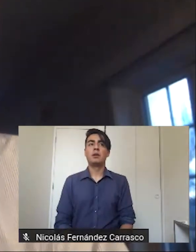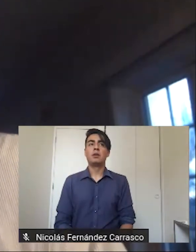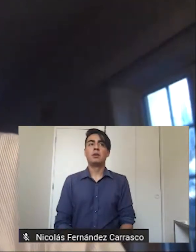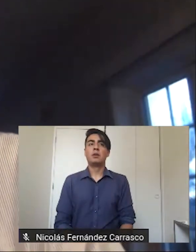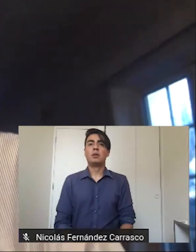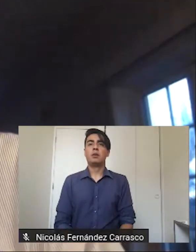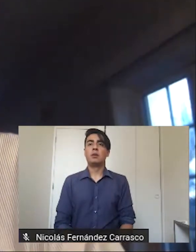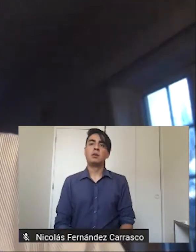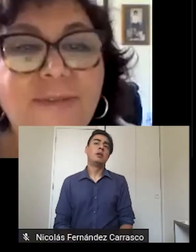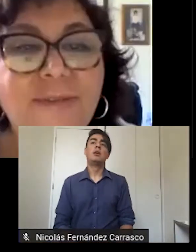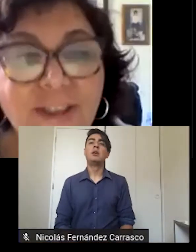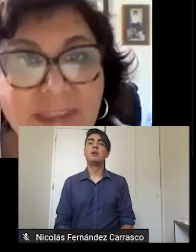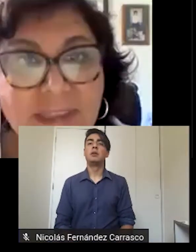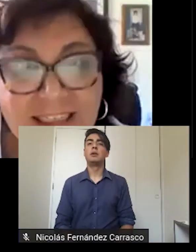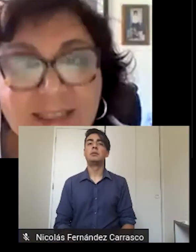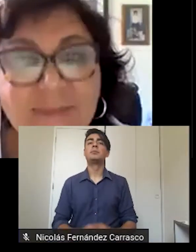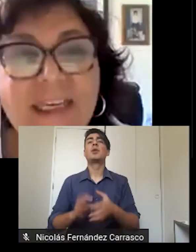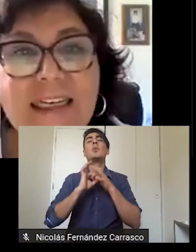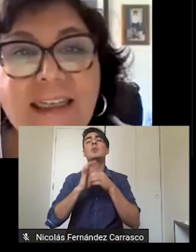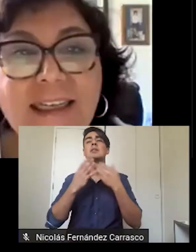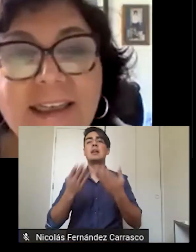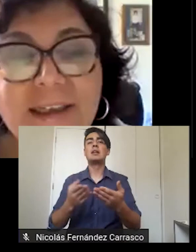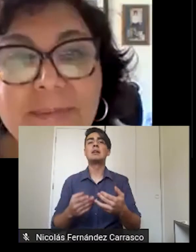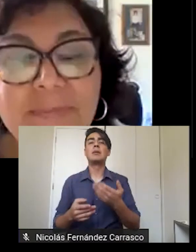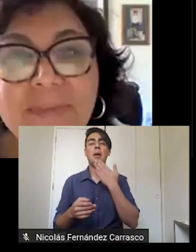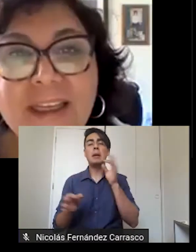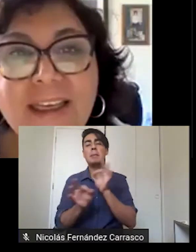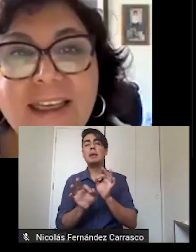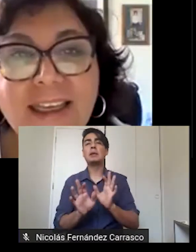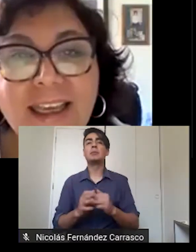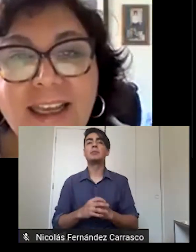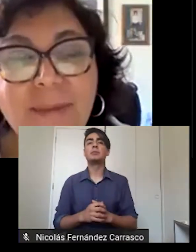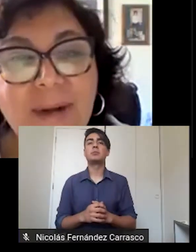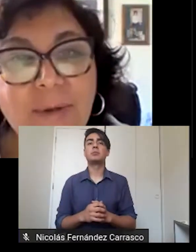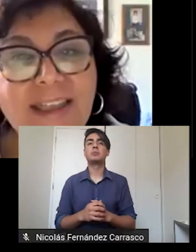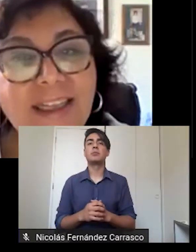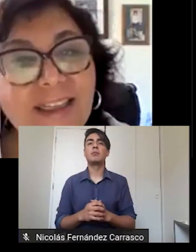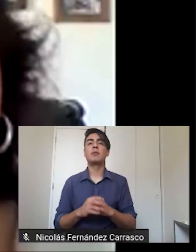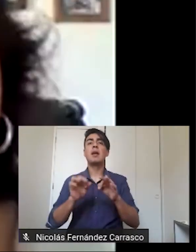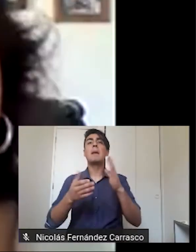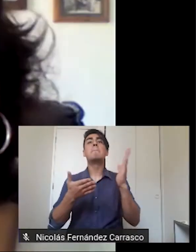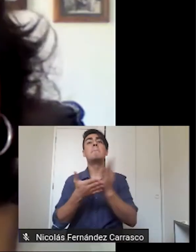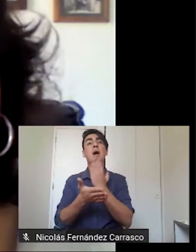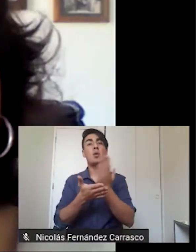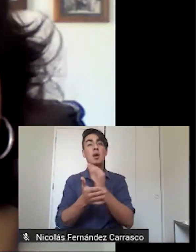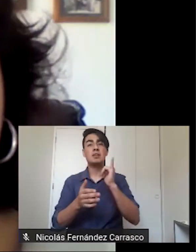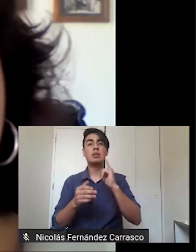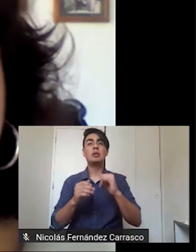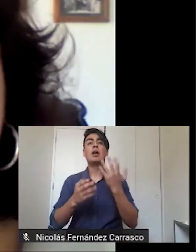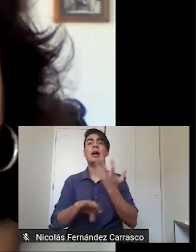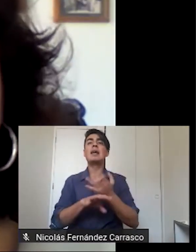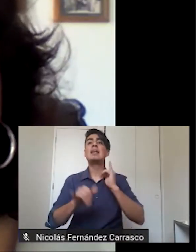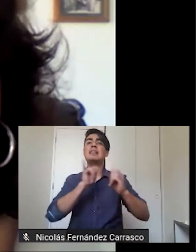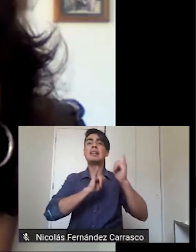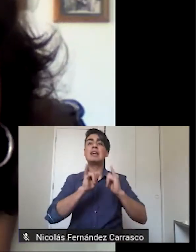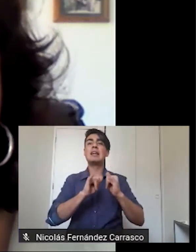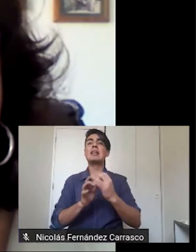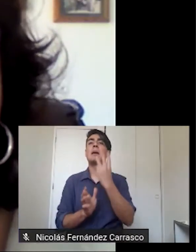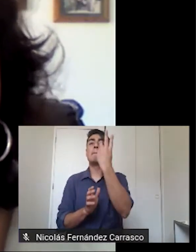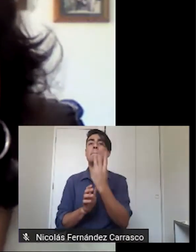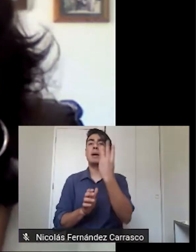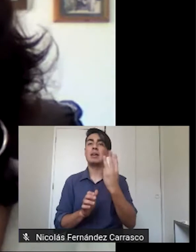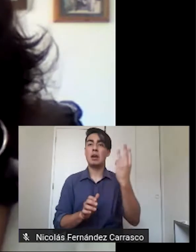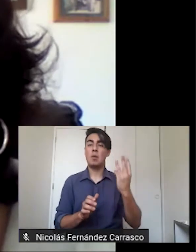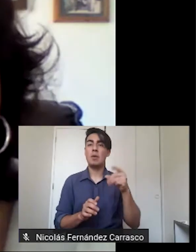Gracias, Alfredo. Bueno, comentar también que el manual ya está disponible nosotros en el sitio